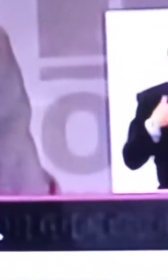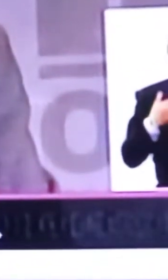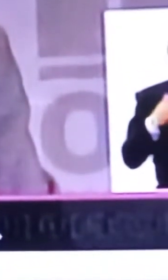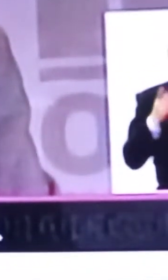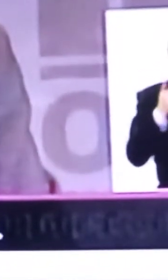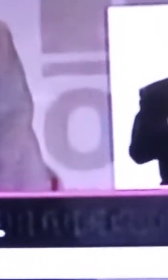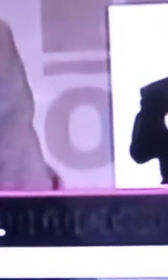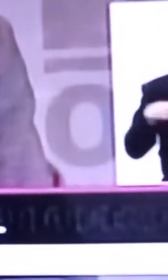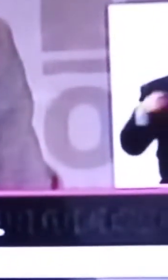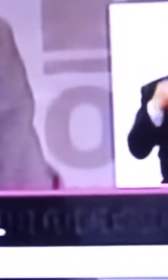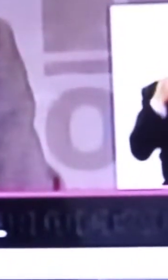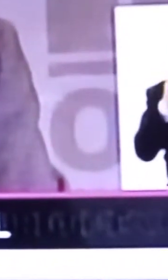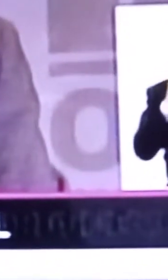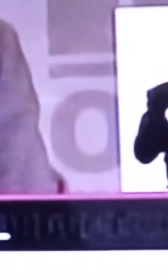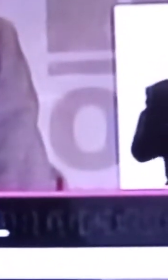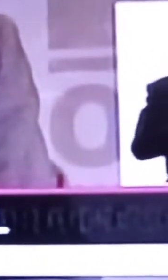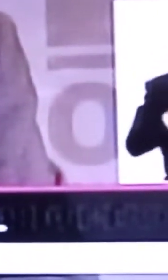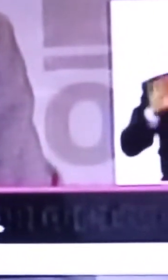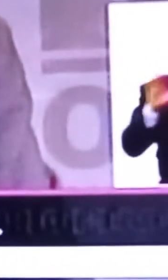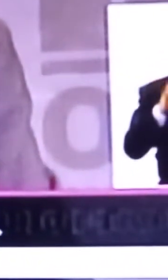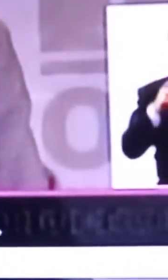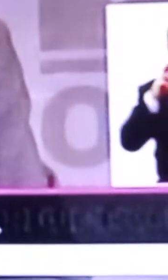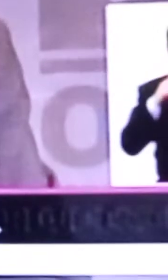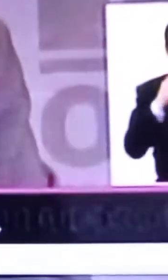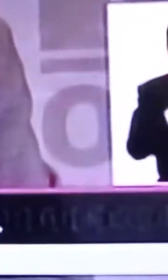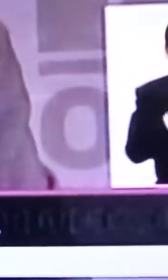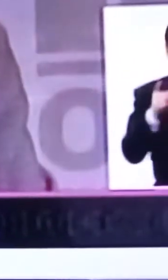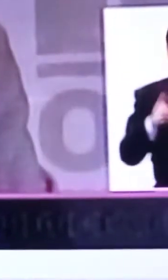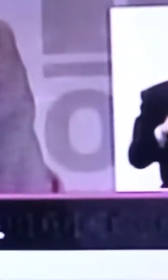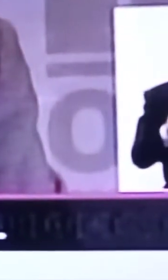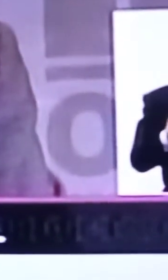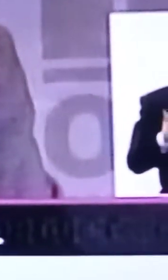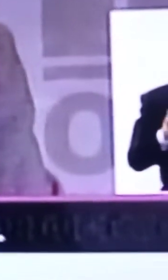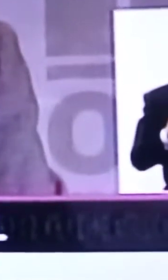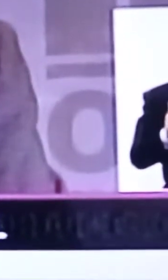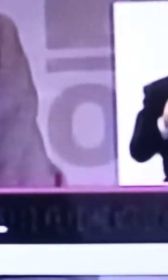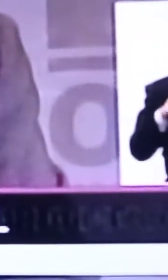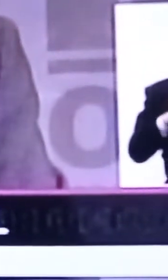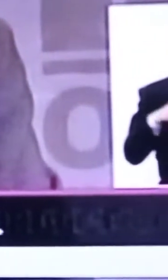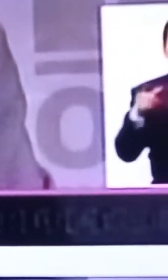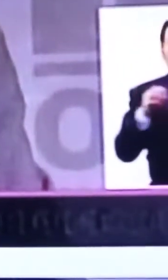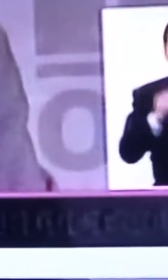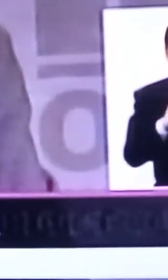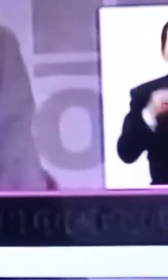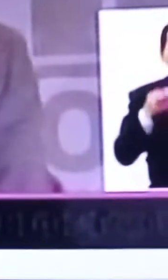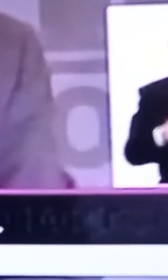informes preliminares de las empresas auditoras, tanto del DIREPRE como del cómputo oficial? Gracias.